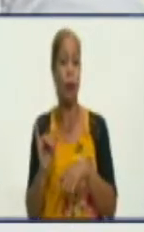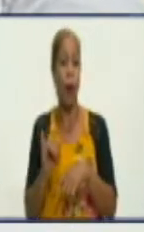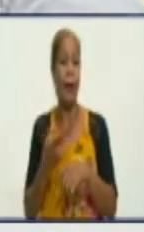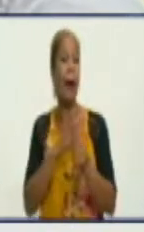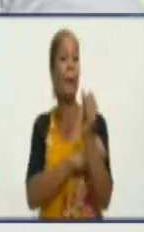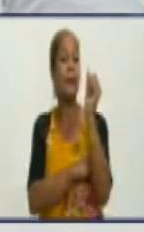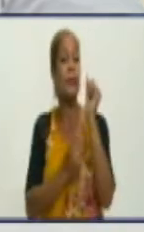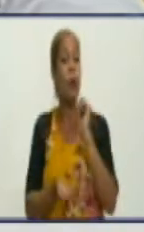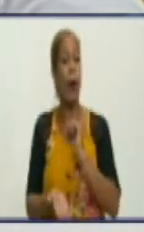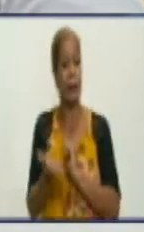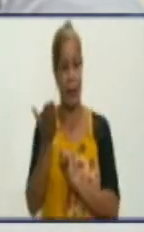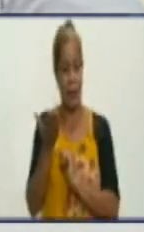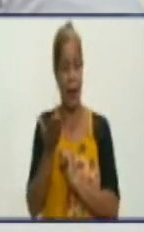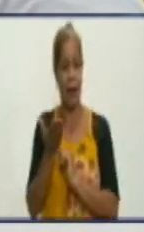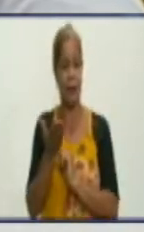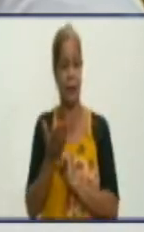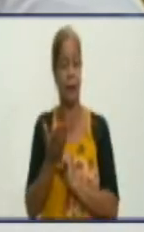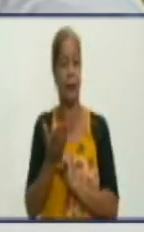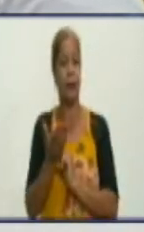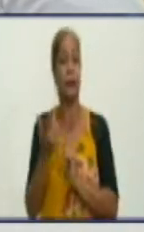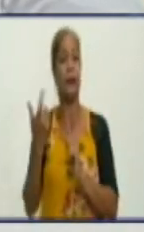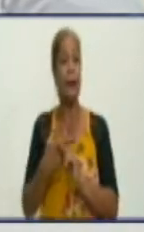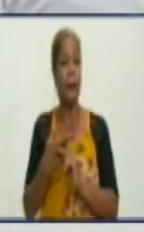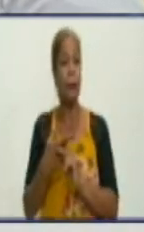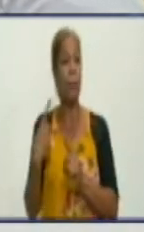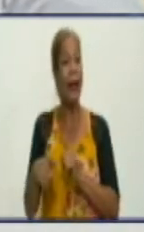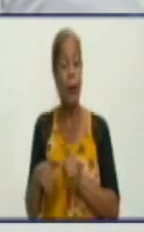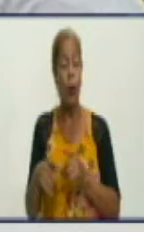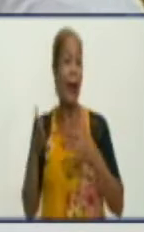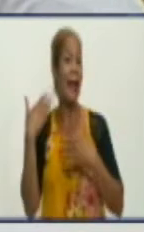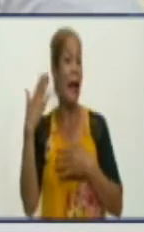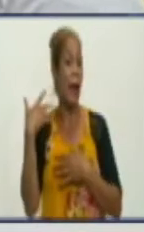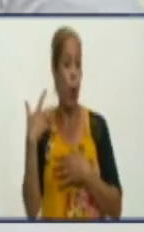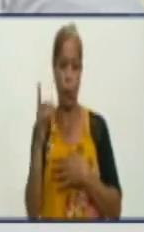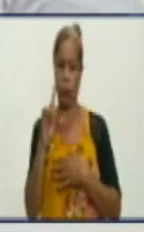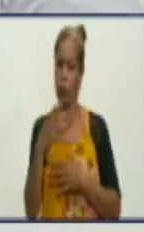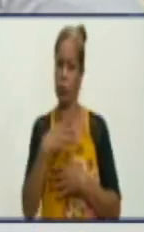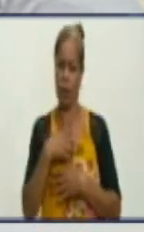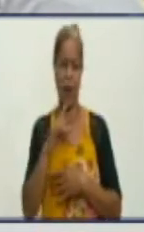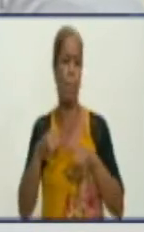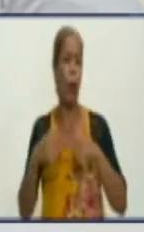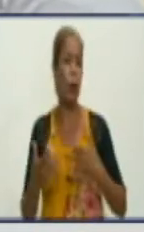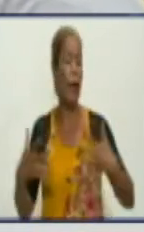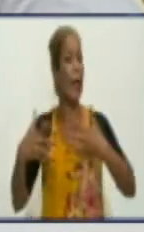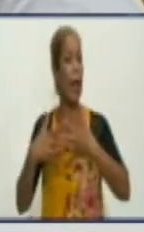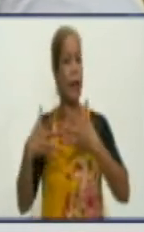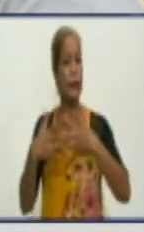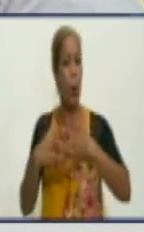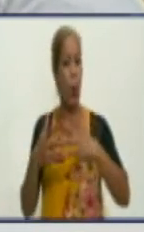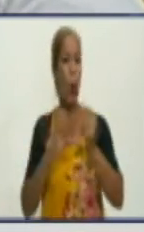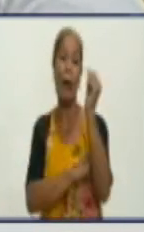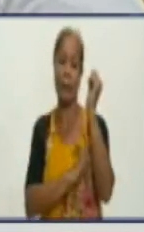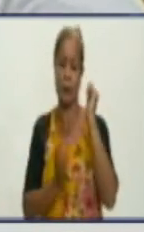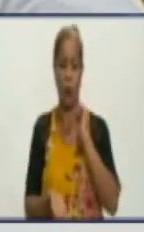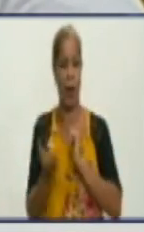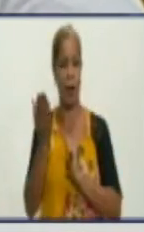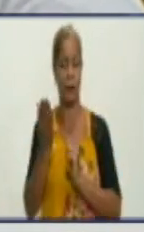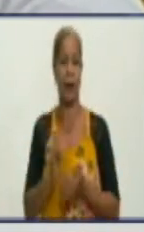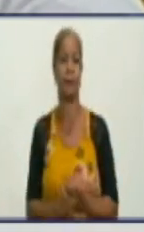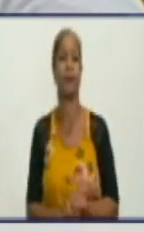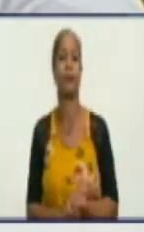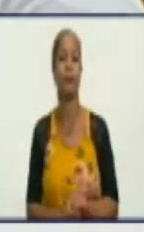arterial en un individuo. Pero bueno, directamente el calor no tiene por qué influir en las modificaciones vasculares de una persona.